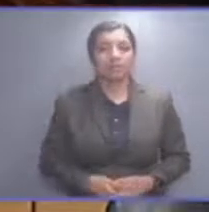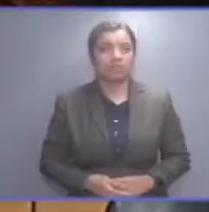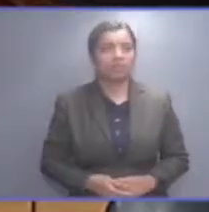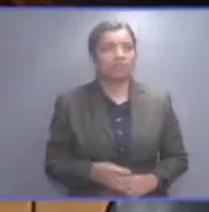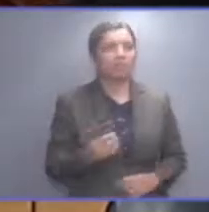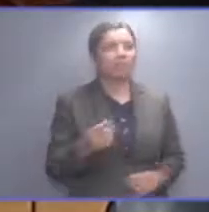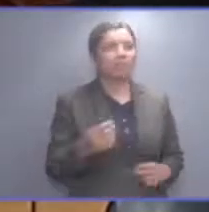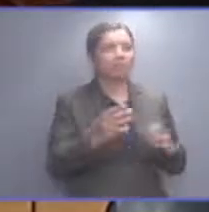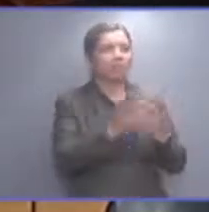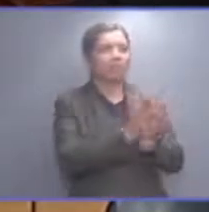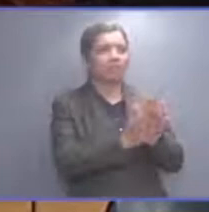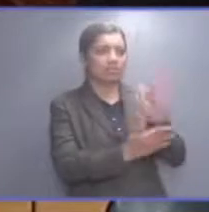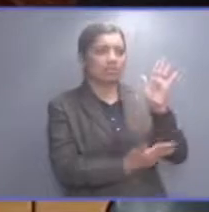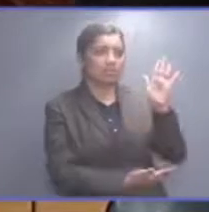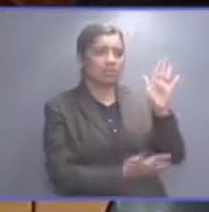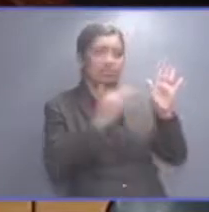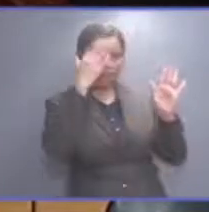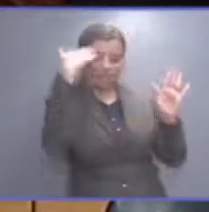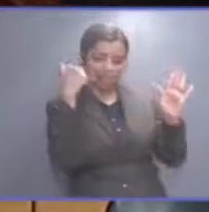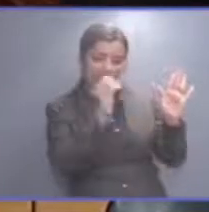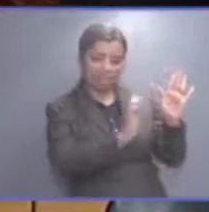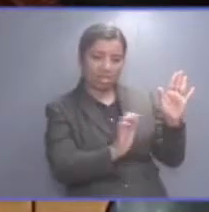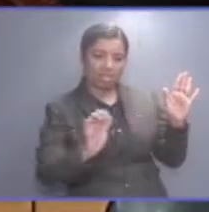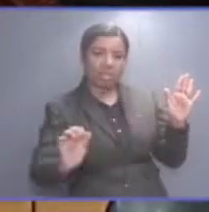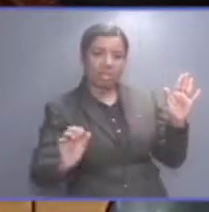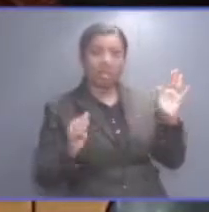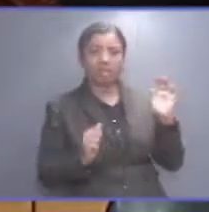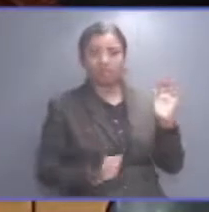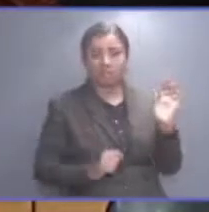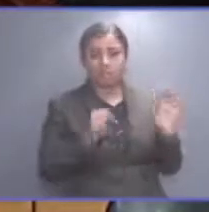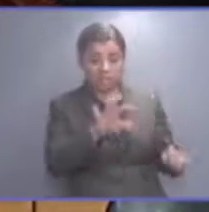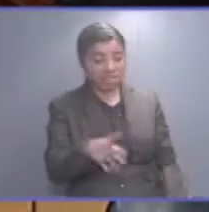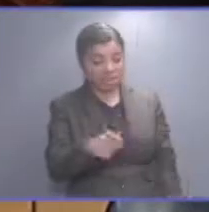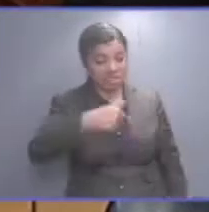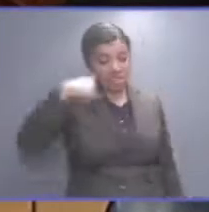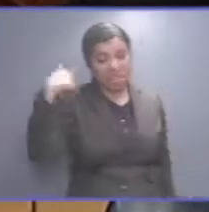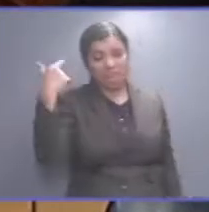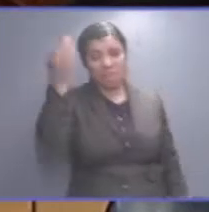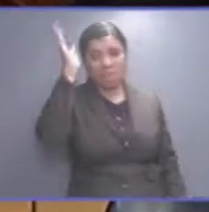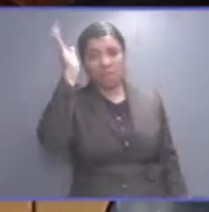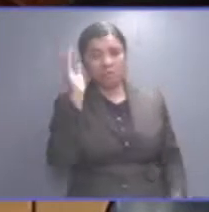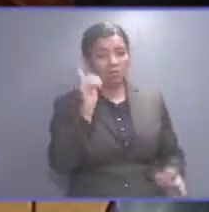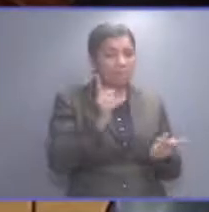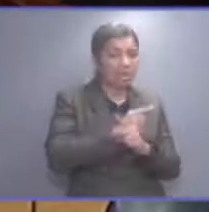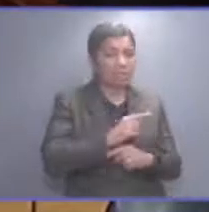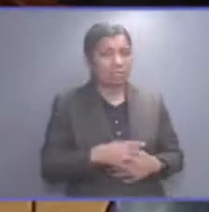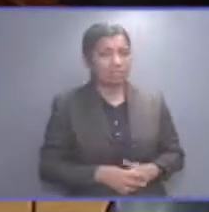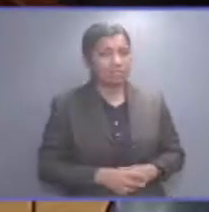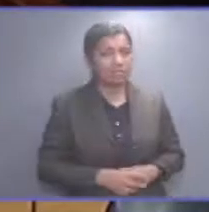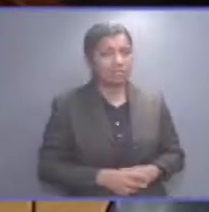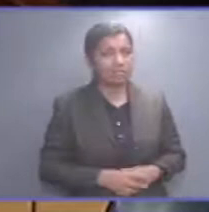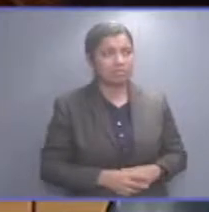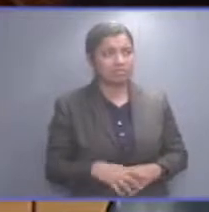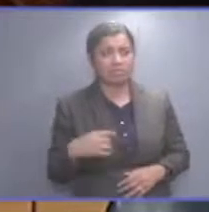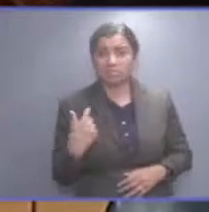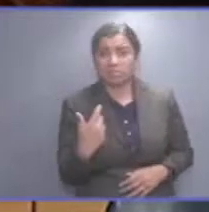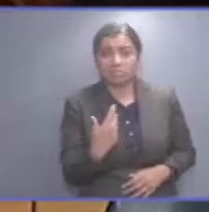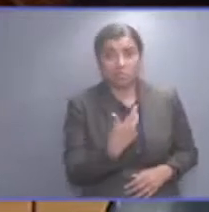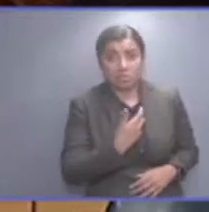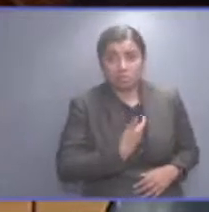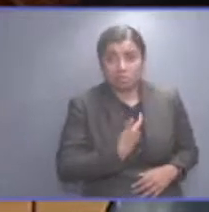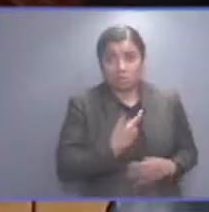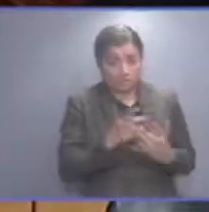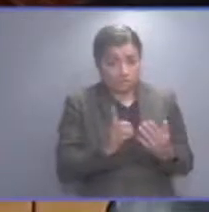¿Cómo le puedo decir yo a esta niña que cambie el discurso? Nosotros solamente somos